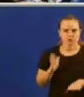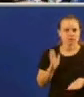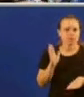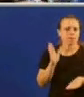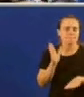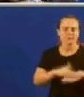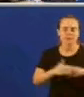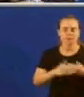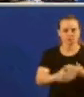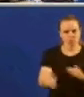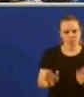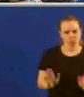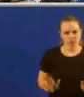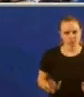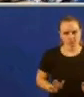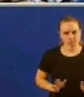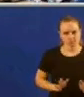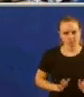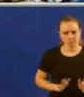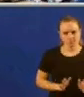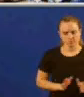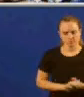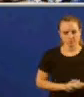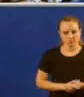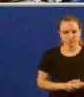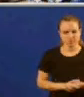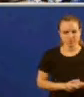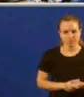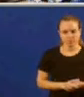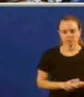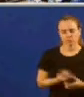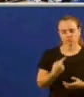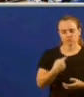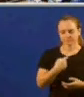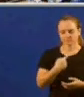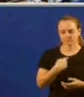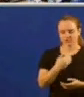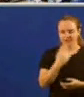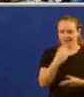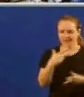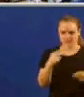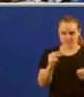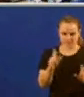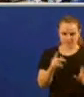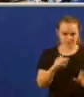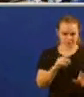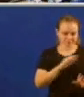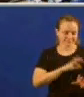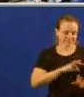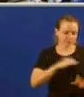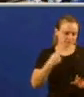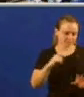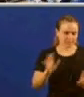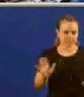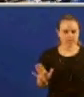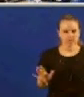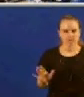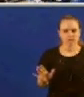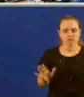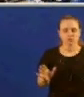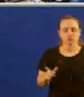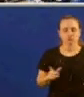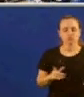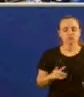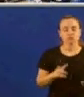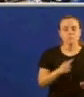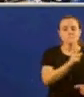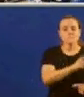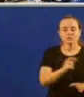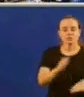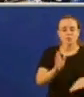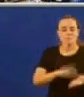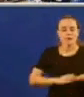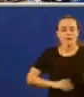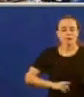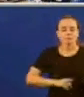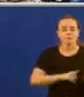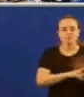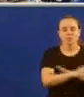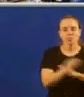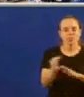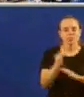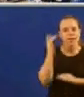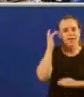noso futuro. Desde logo, remato, señor presidente, un povo para avanzar necesita esperanza,